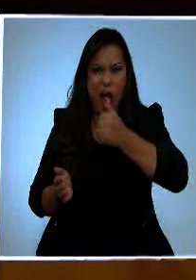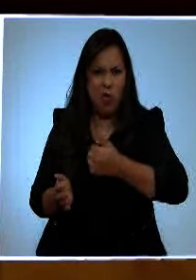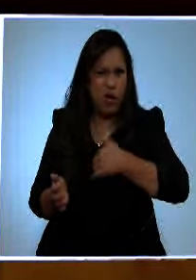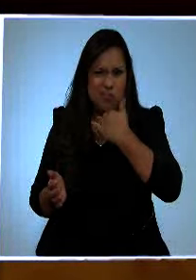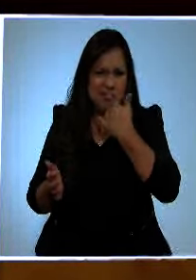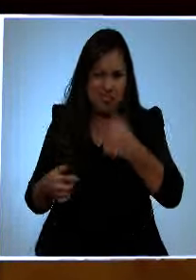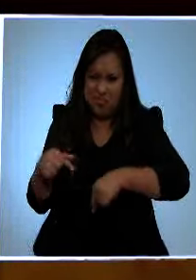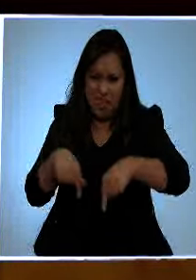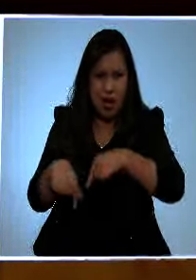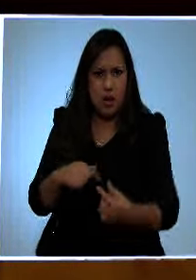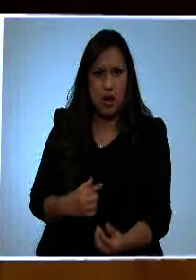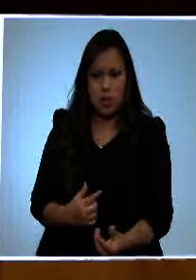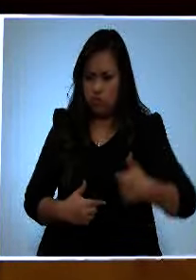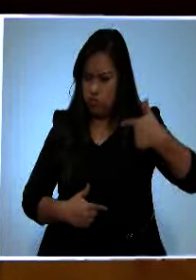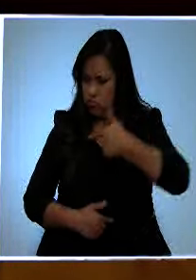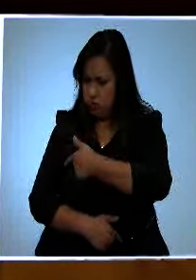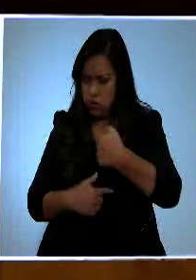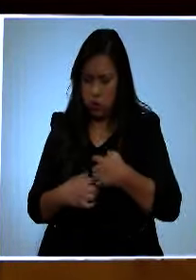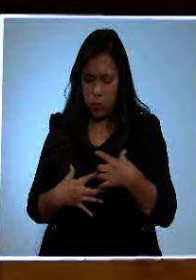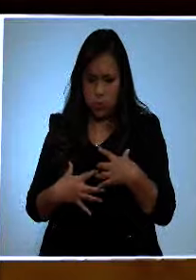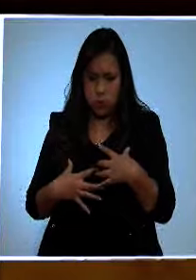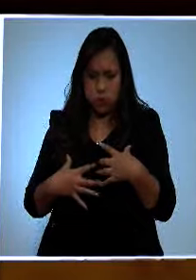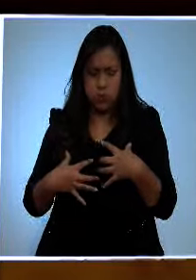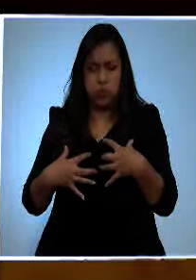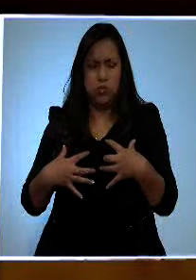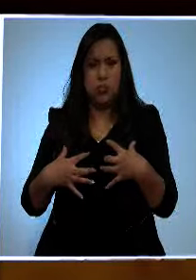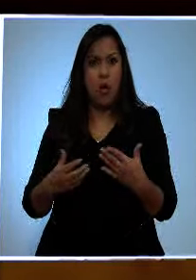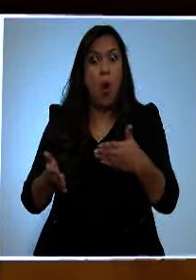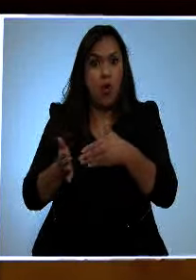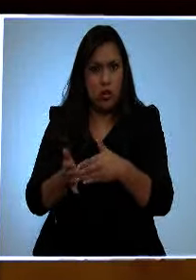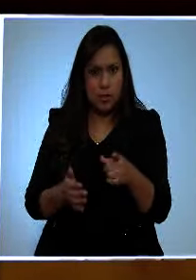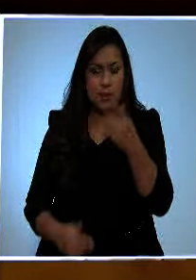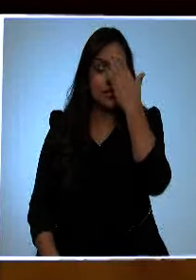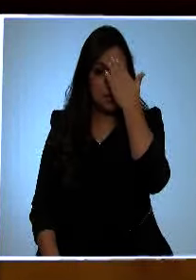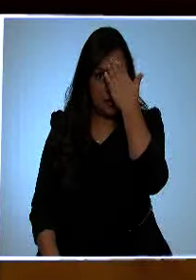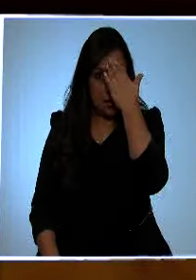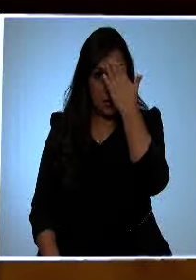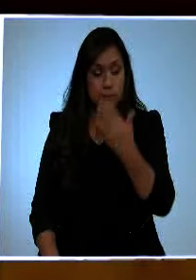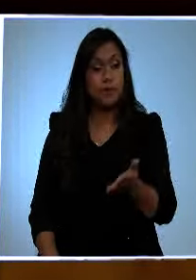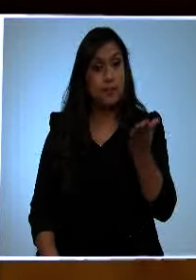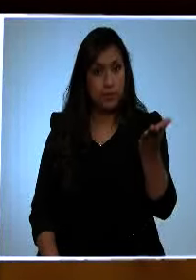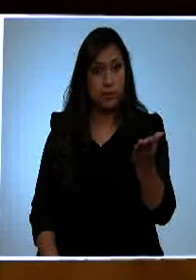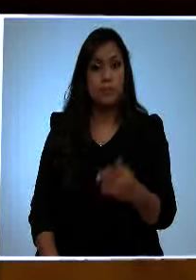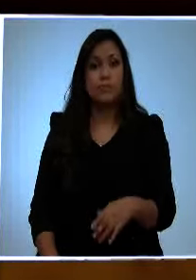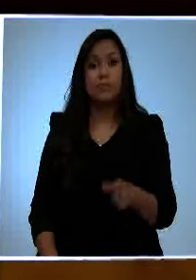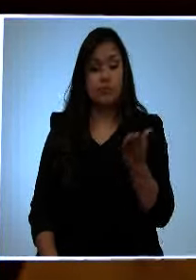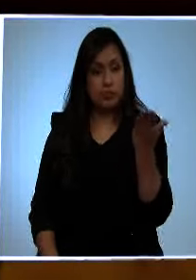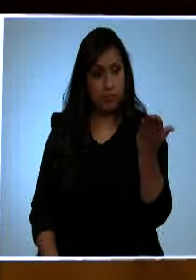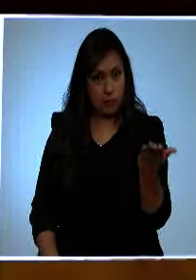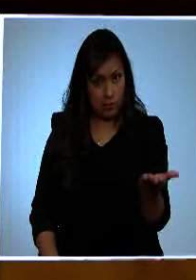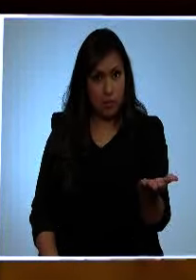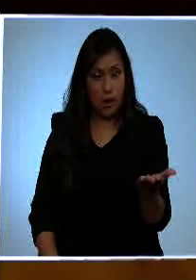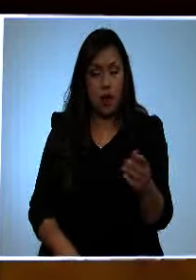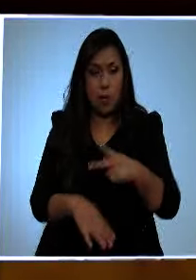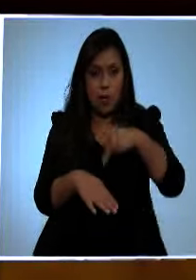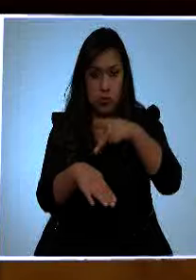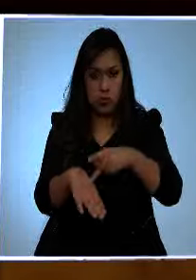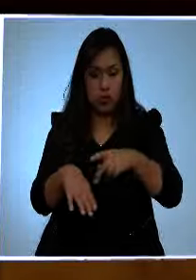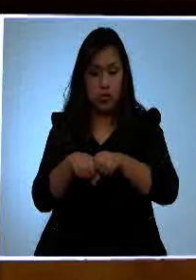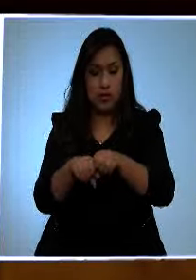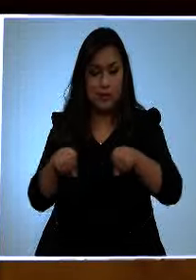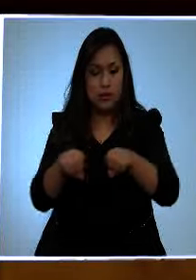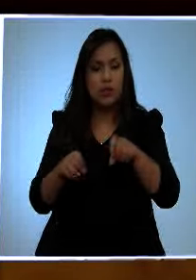dice debe tener un espíritu de investigador porque él es odontólogo forense en realidad pero en su trabajo a diario en Juárez